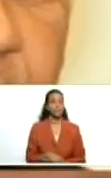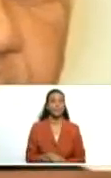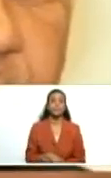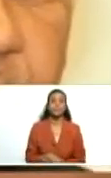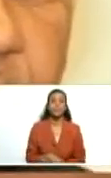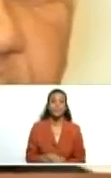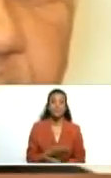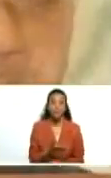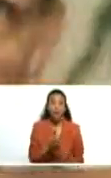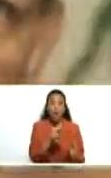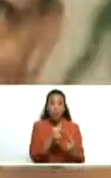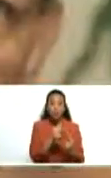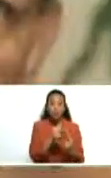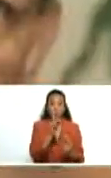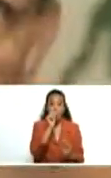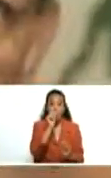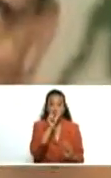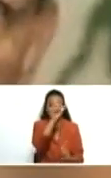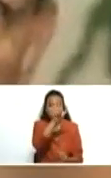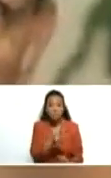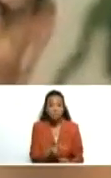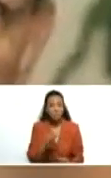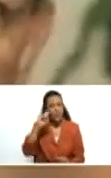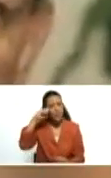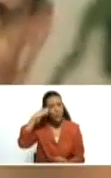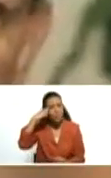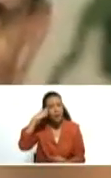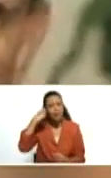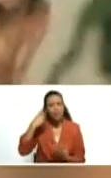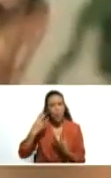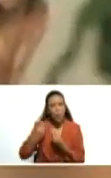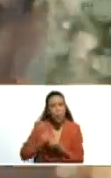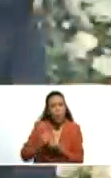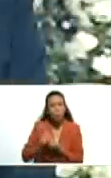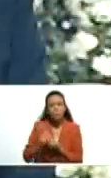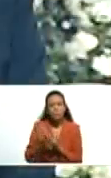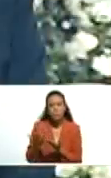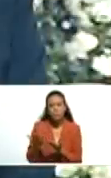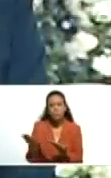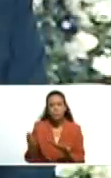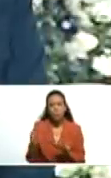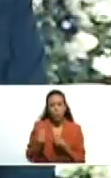A él lo conocimos, estaba recordando ahorita con Victoria,